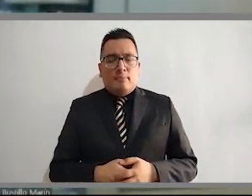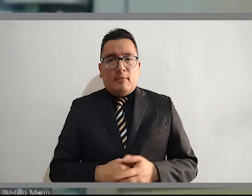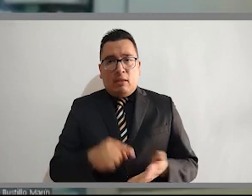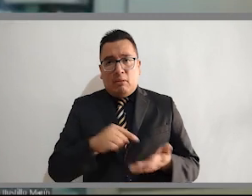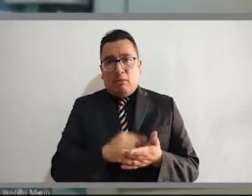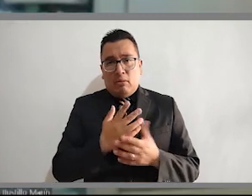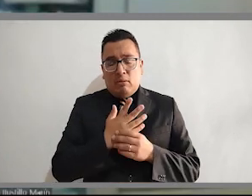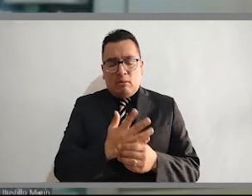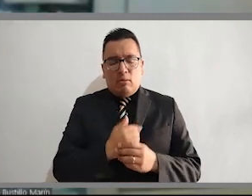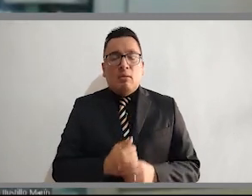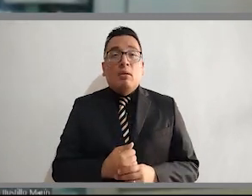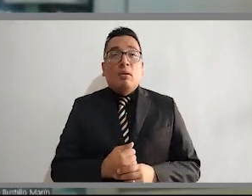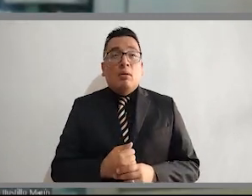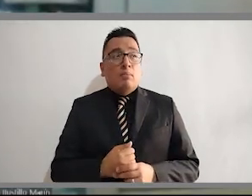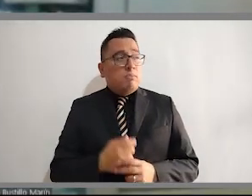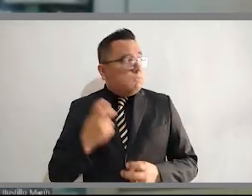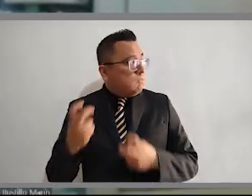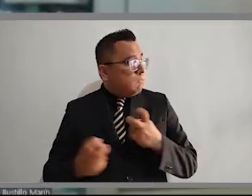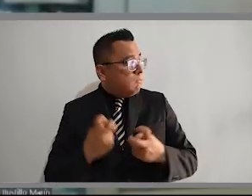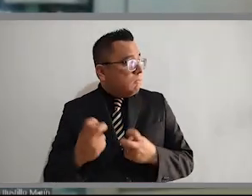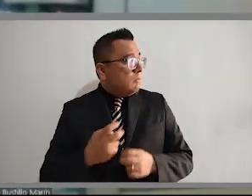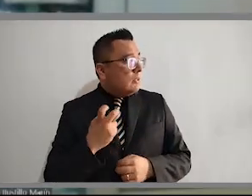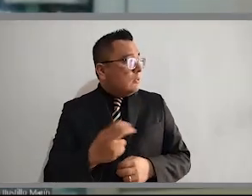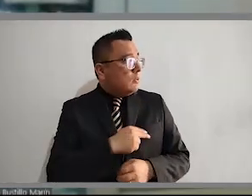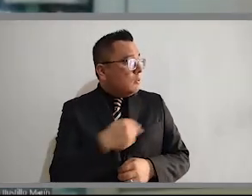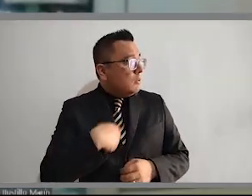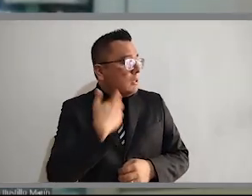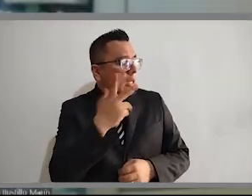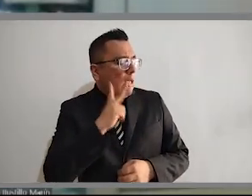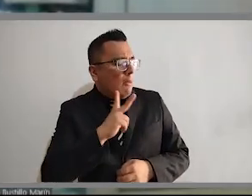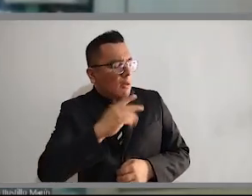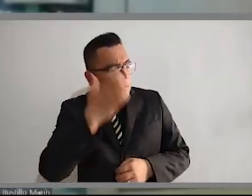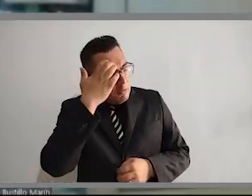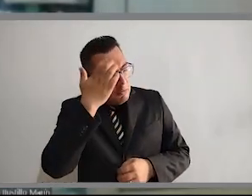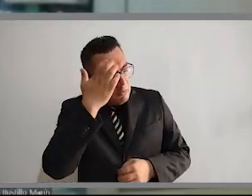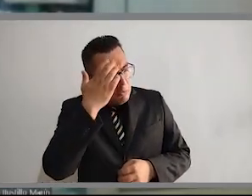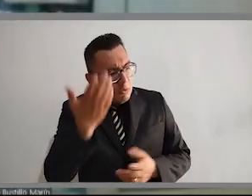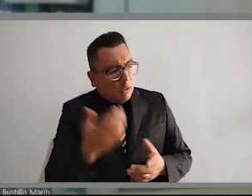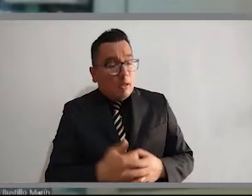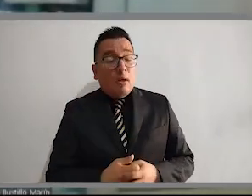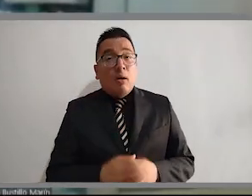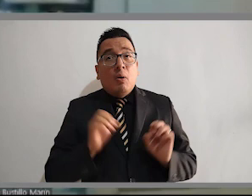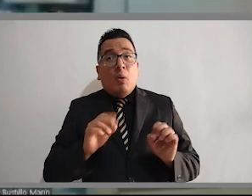Ahí está tipificada como violencia política de género. Y de hecho, para conocer